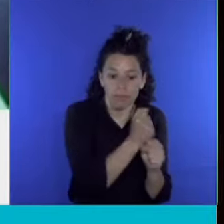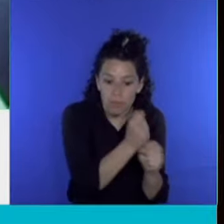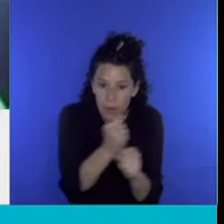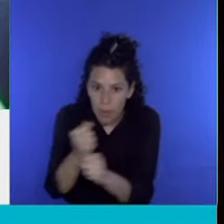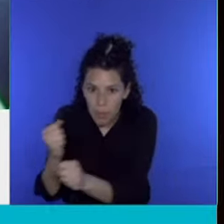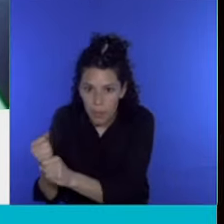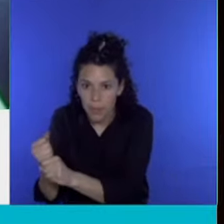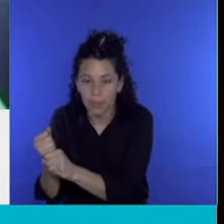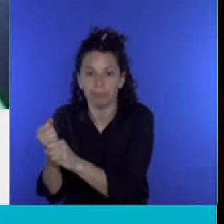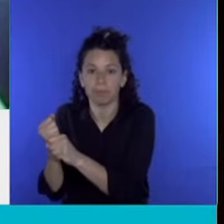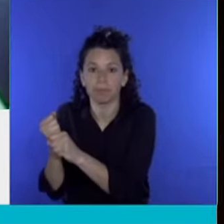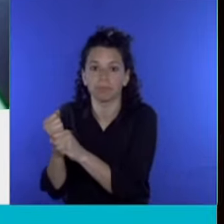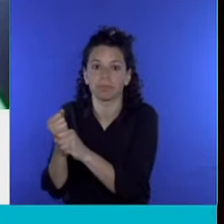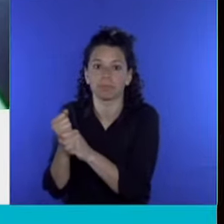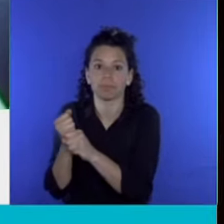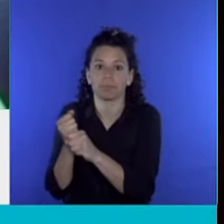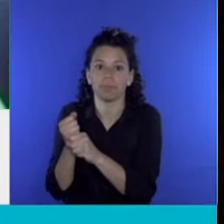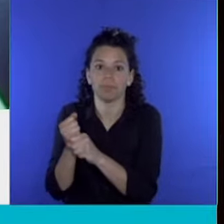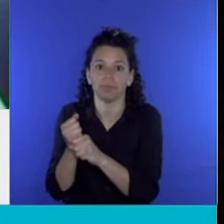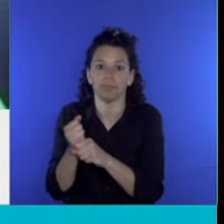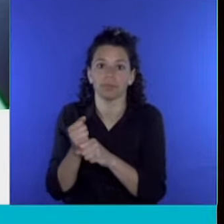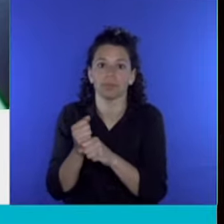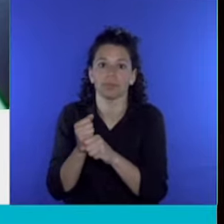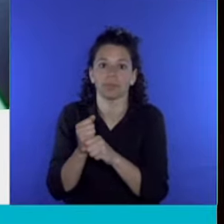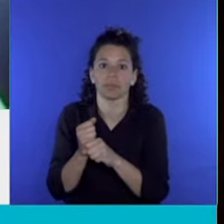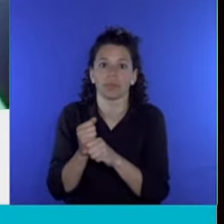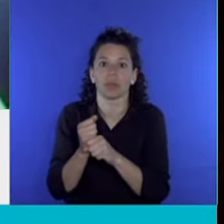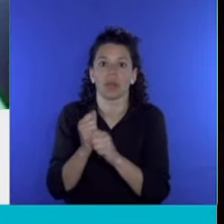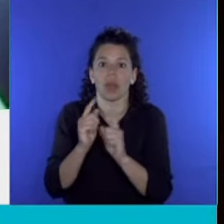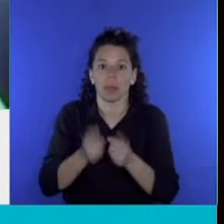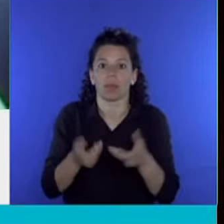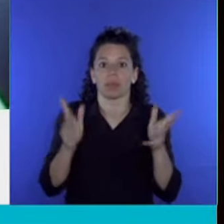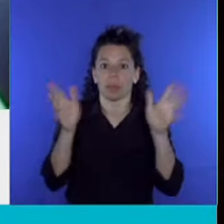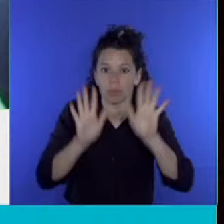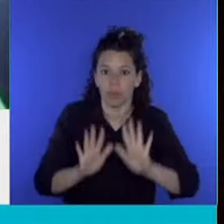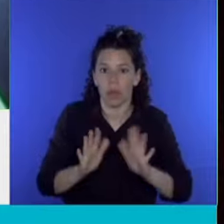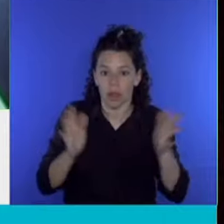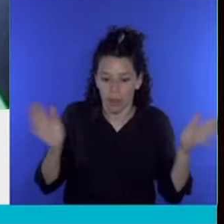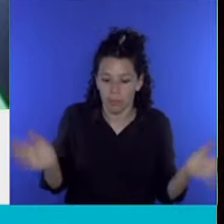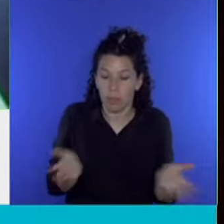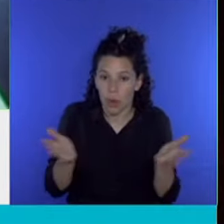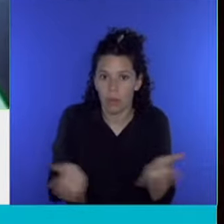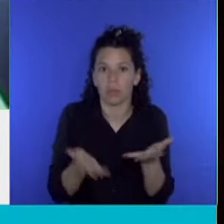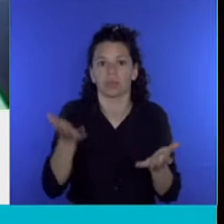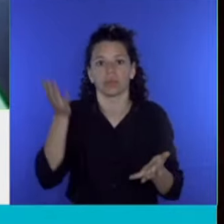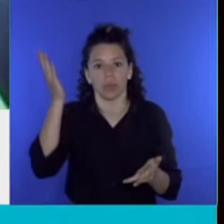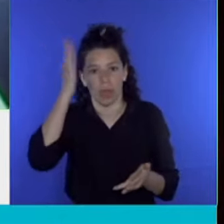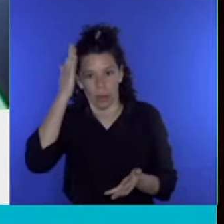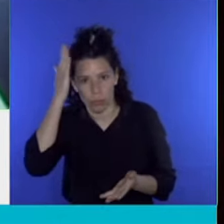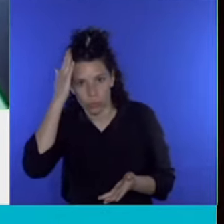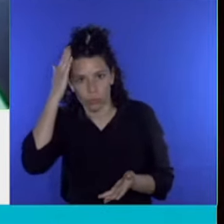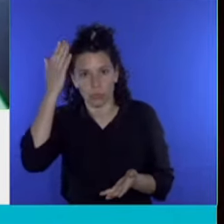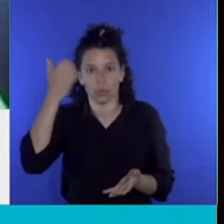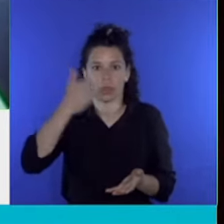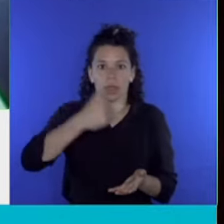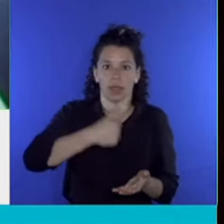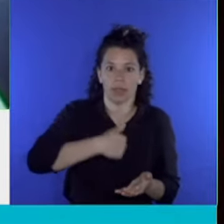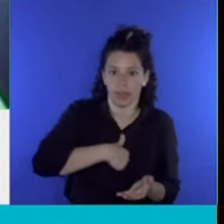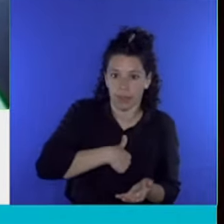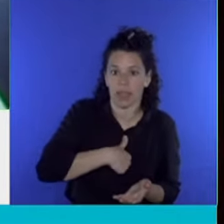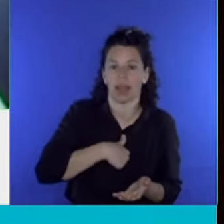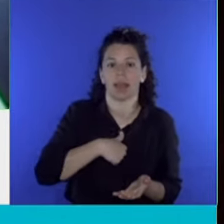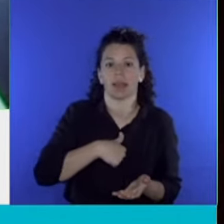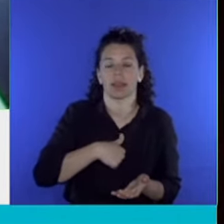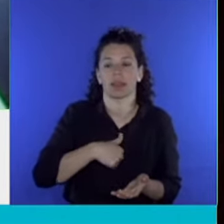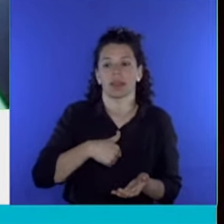empleo por su capacidad que tiene en la promoción de la cultura de la identidad de la